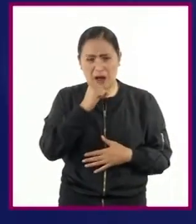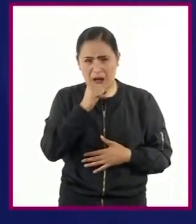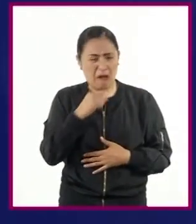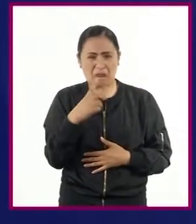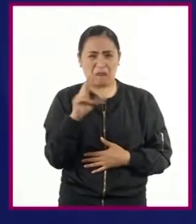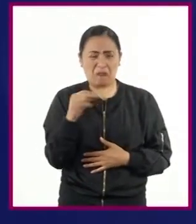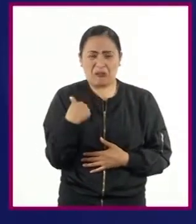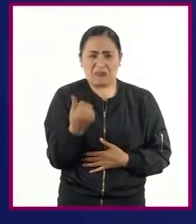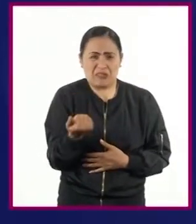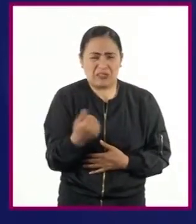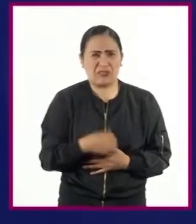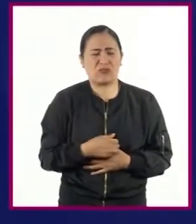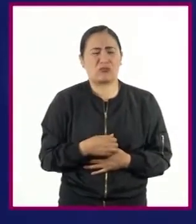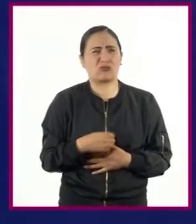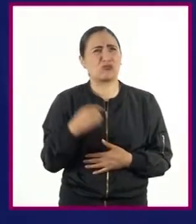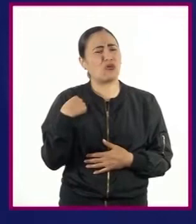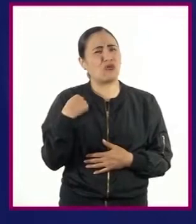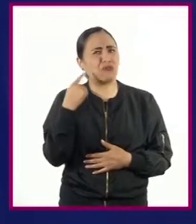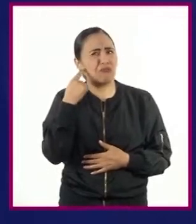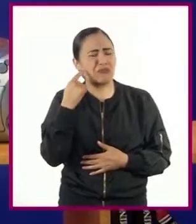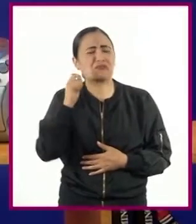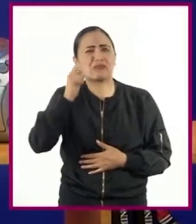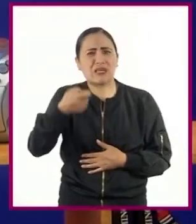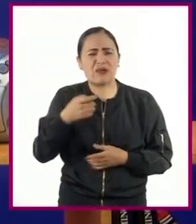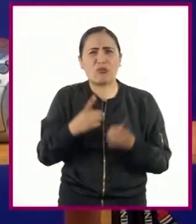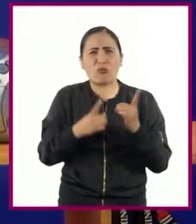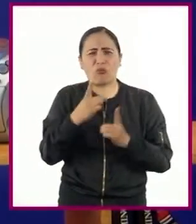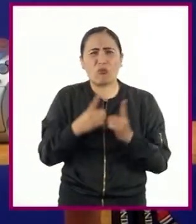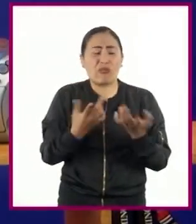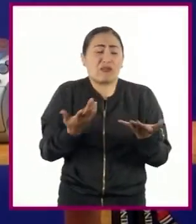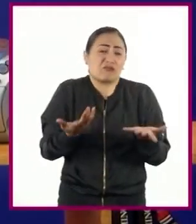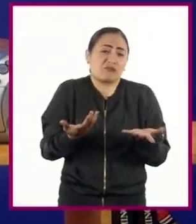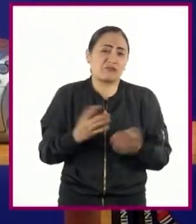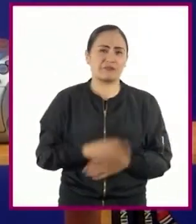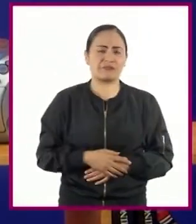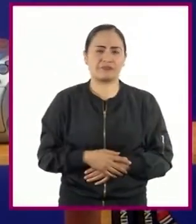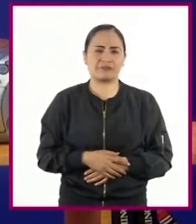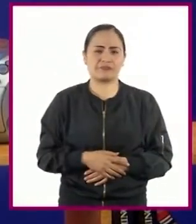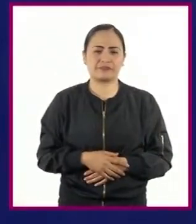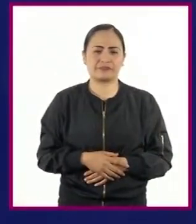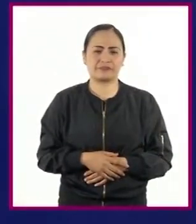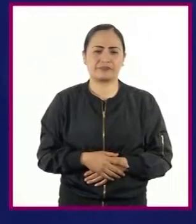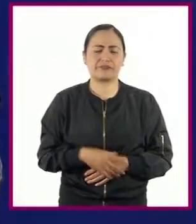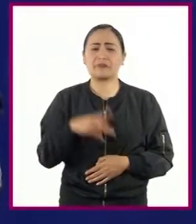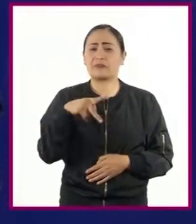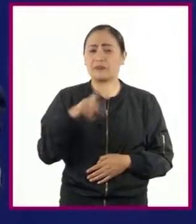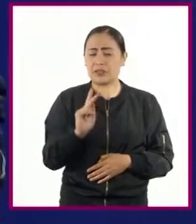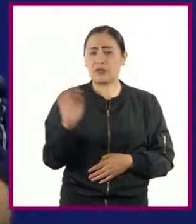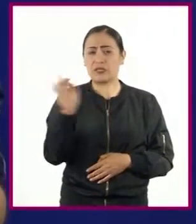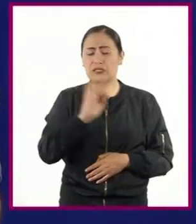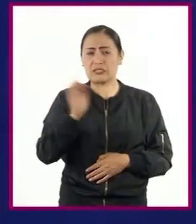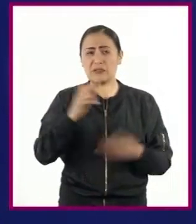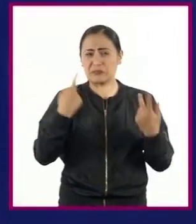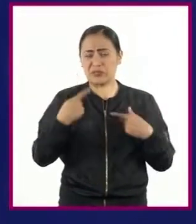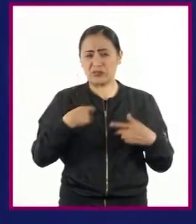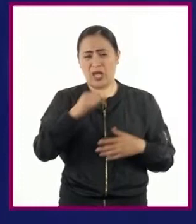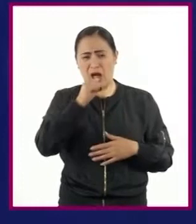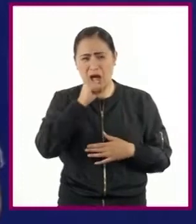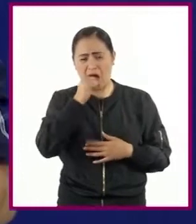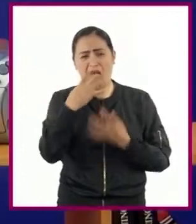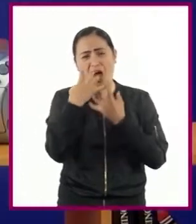como oyente se queda con la duda. Pero creo que se debe a que muchos locutores gritan.